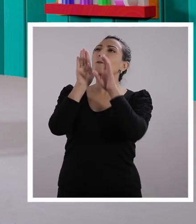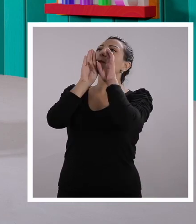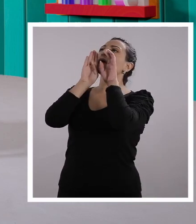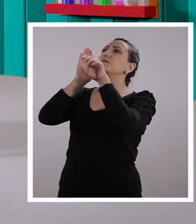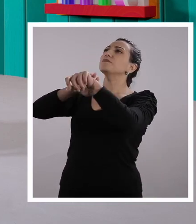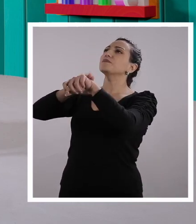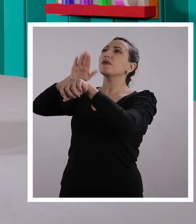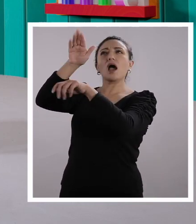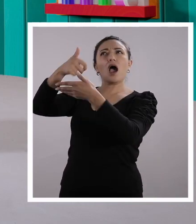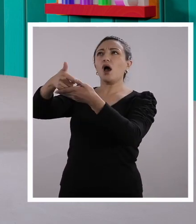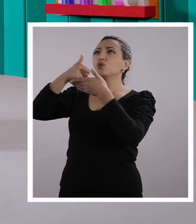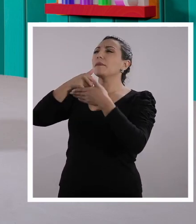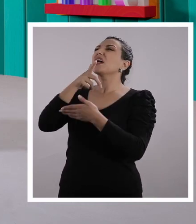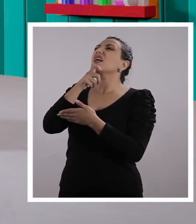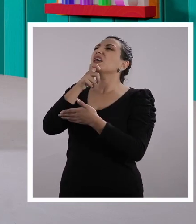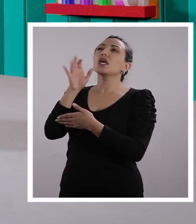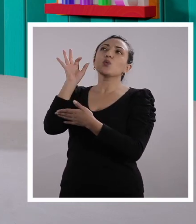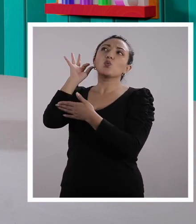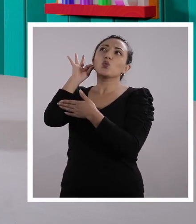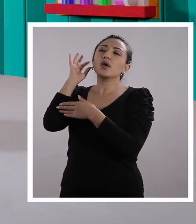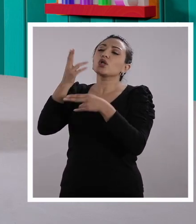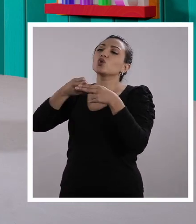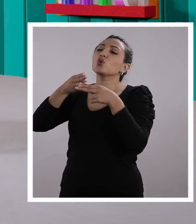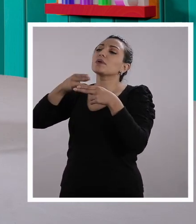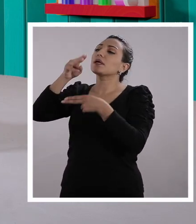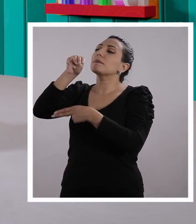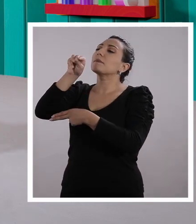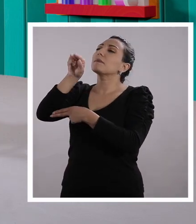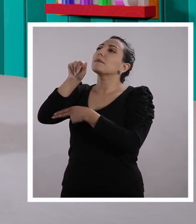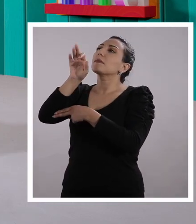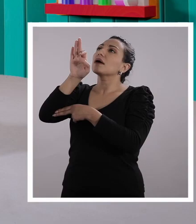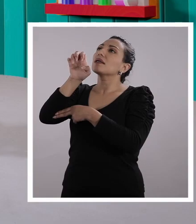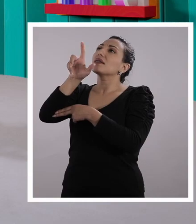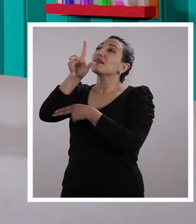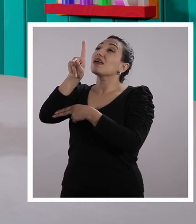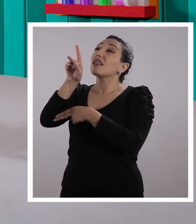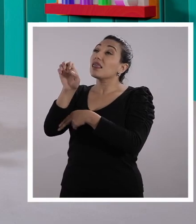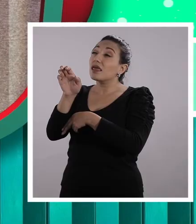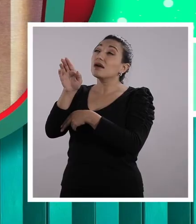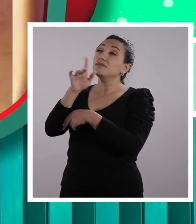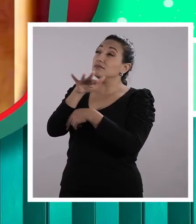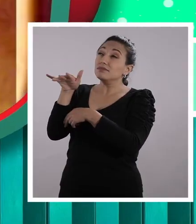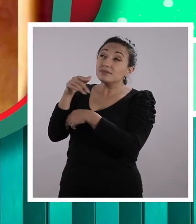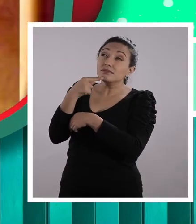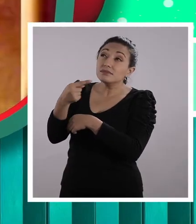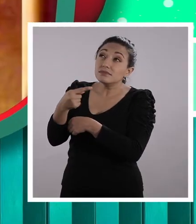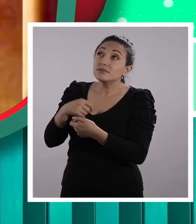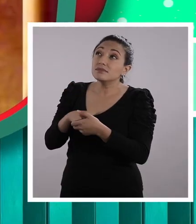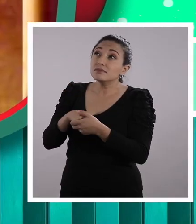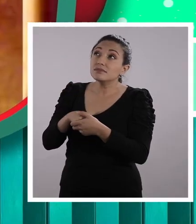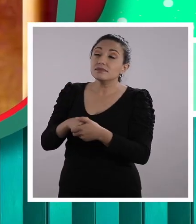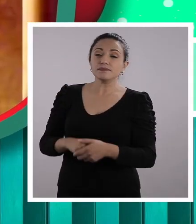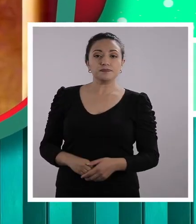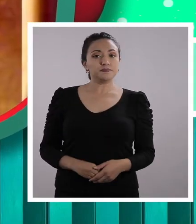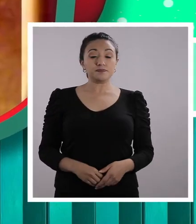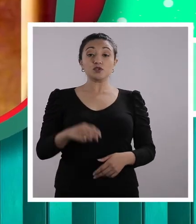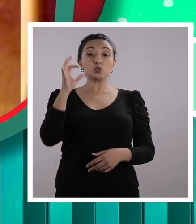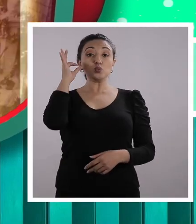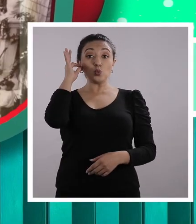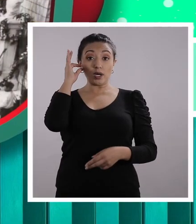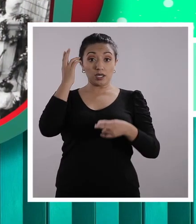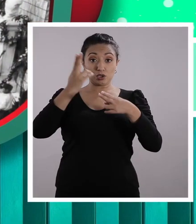por favor nos puedes decir algo sobre la señora matilde matilde hidalgo de prócel